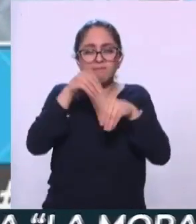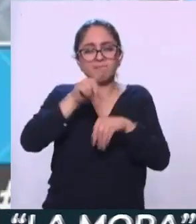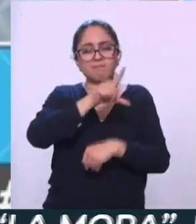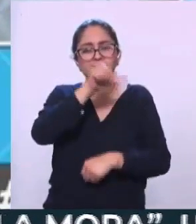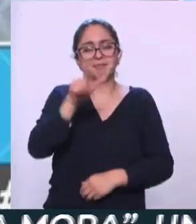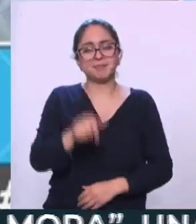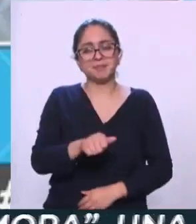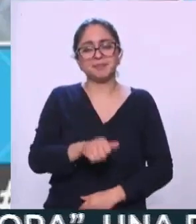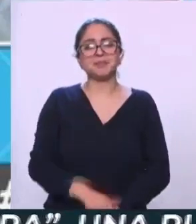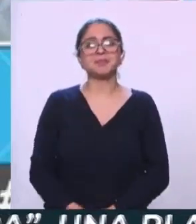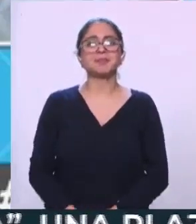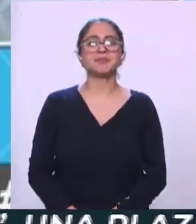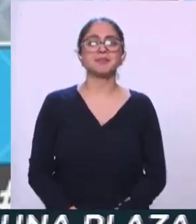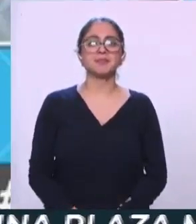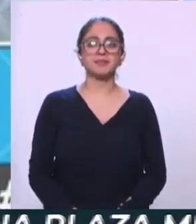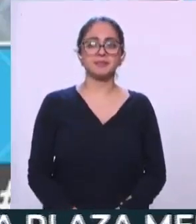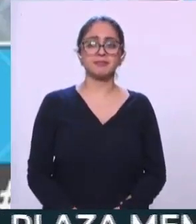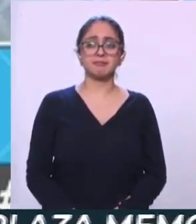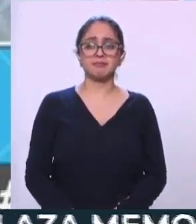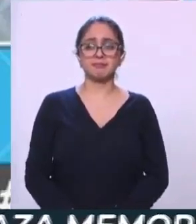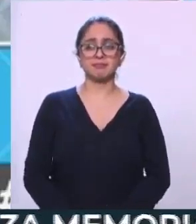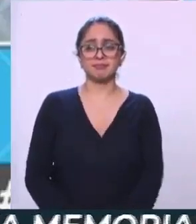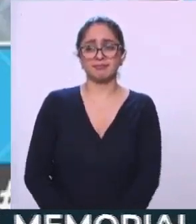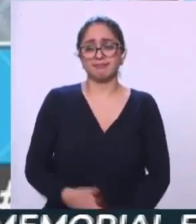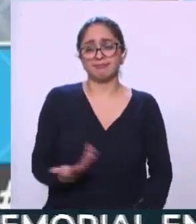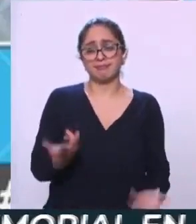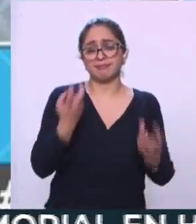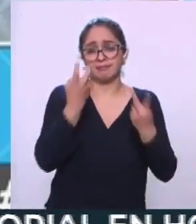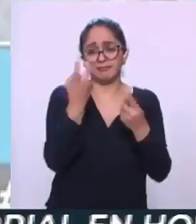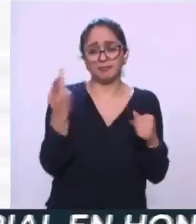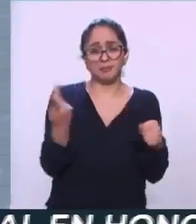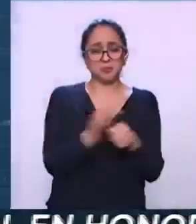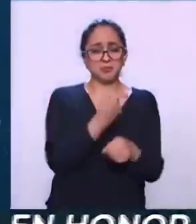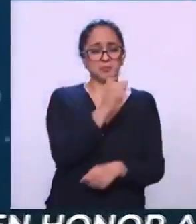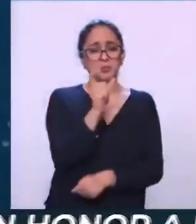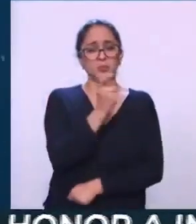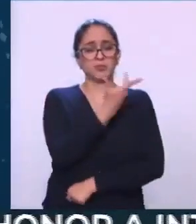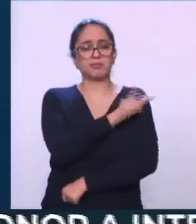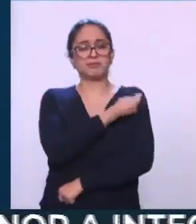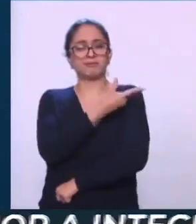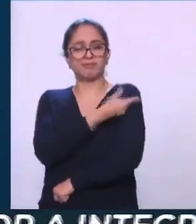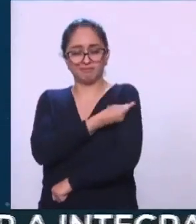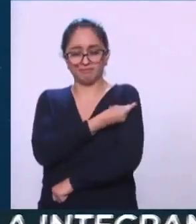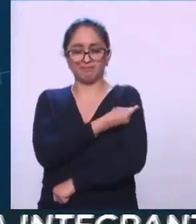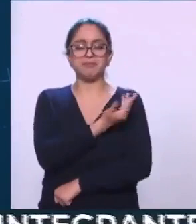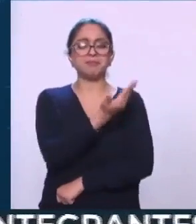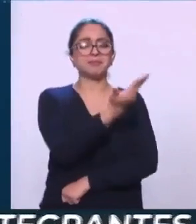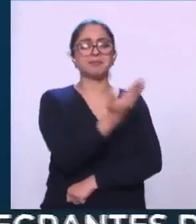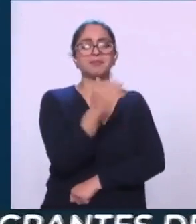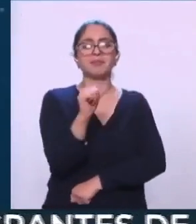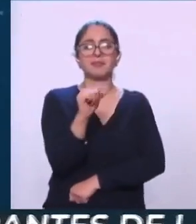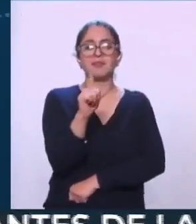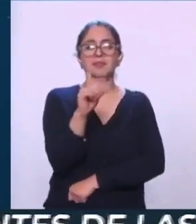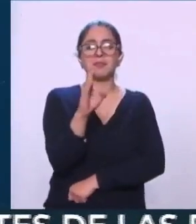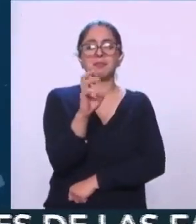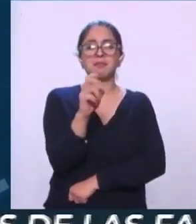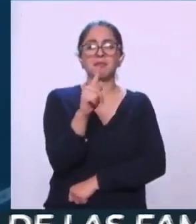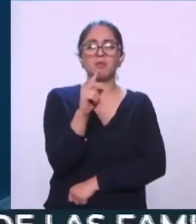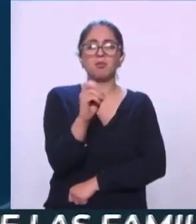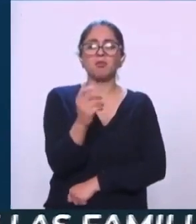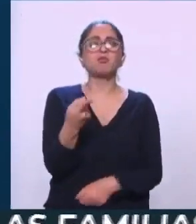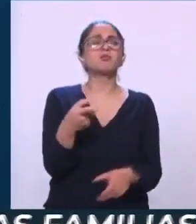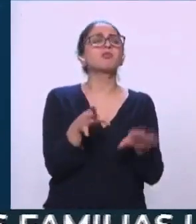¿no? Así está lo que sucede en torno a las vacunas. No, bueno, Alberto, ¿tú cómo ves estas fake news que